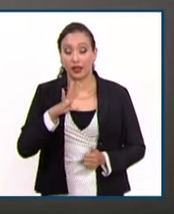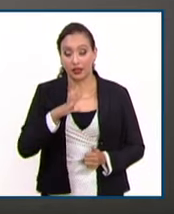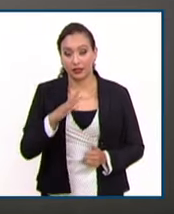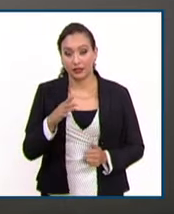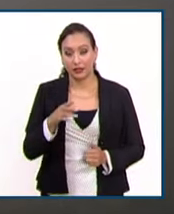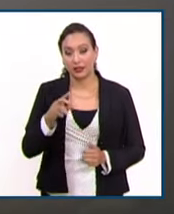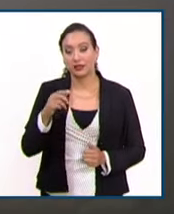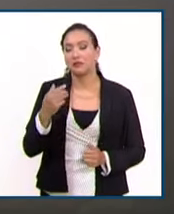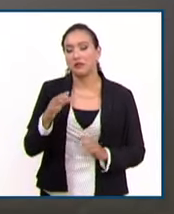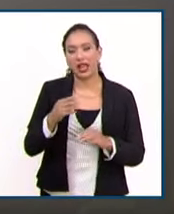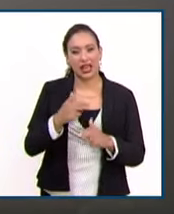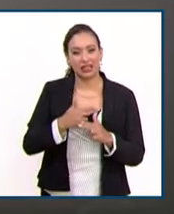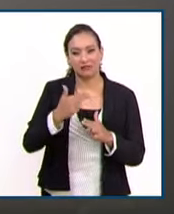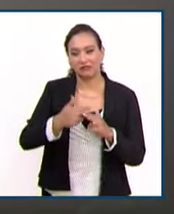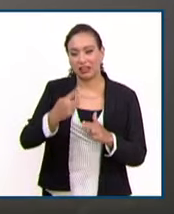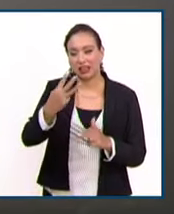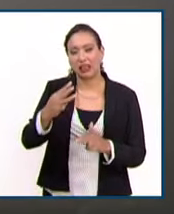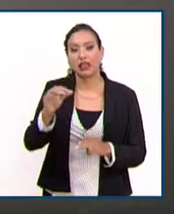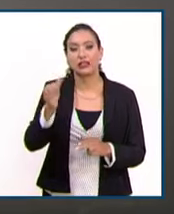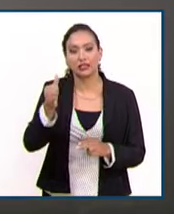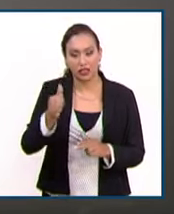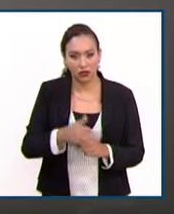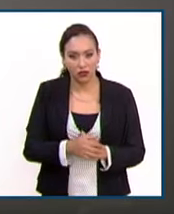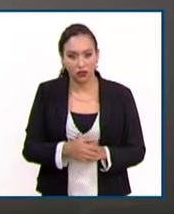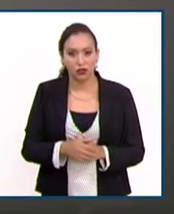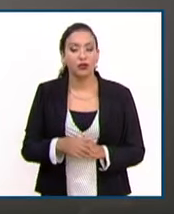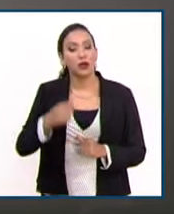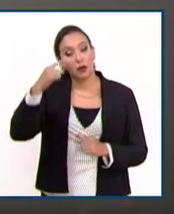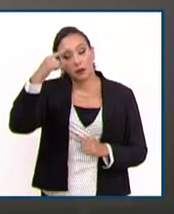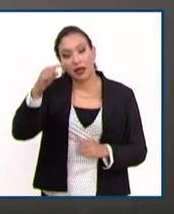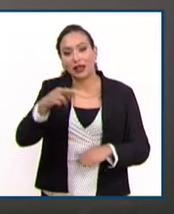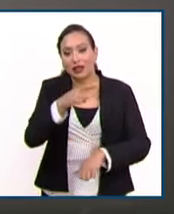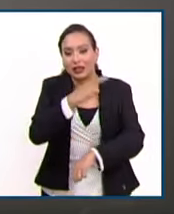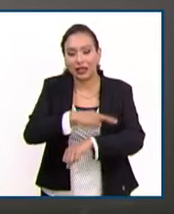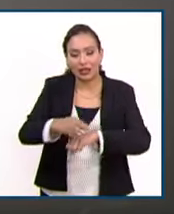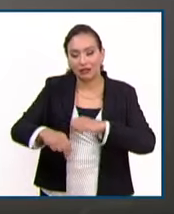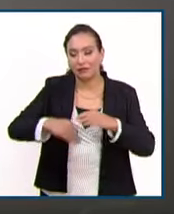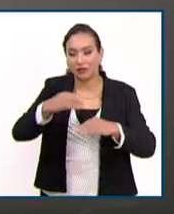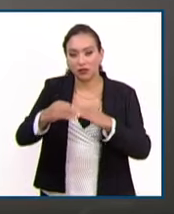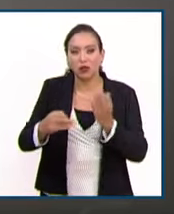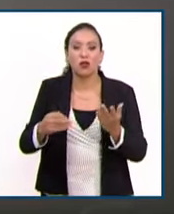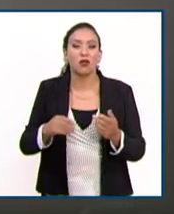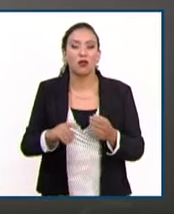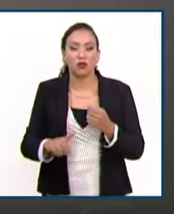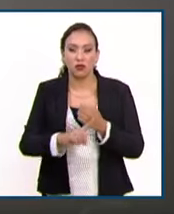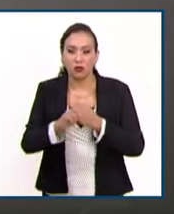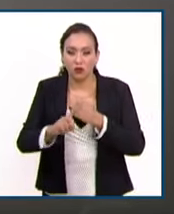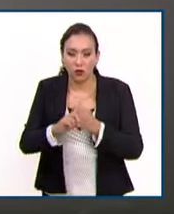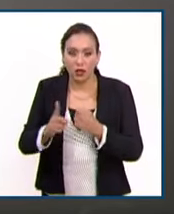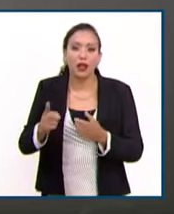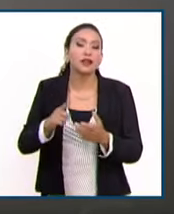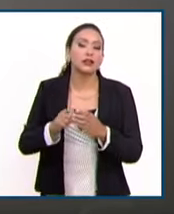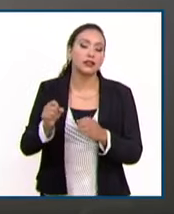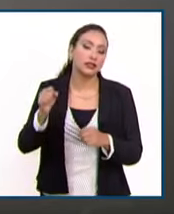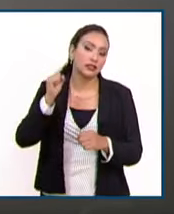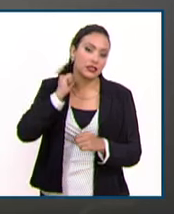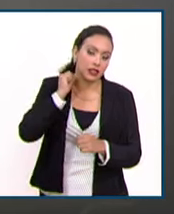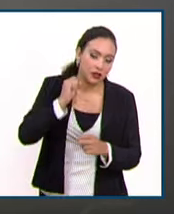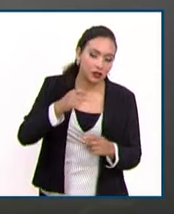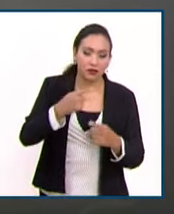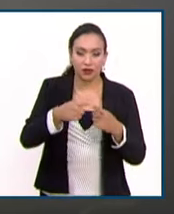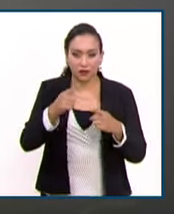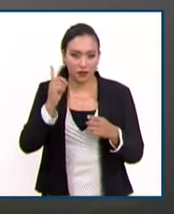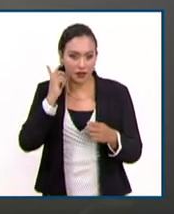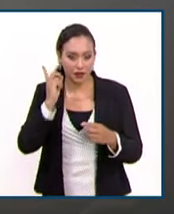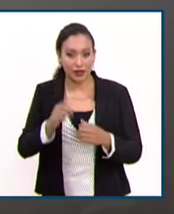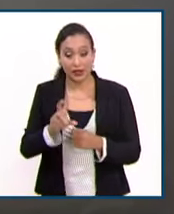el 3 de agosto todas las impugnaciones del proceso electoral en diputaciones y senadurías. El 31 de agosto